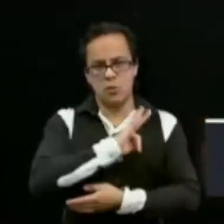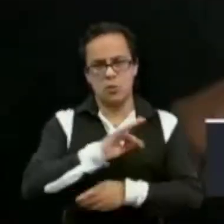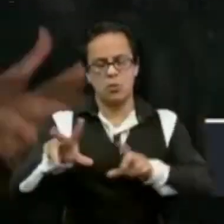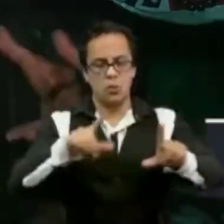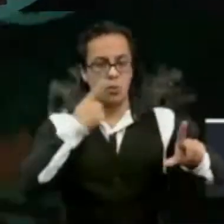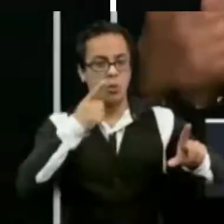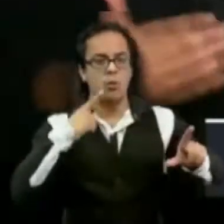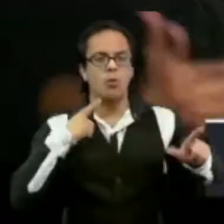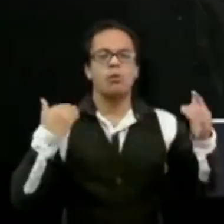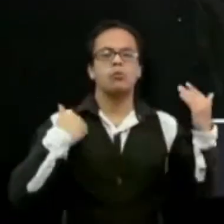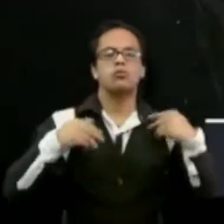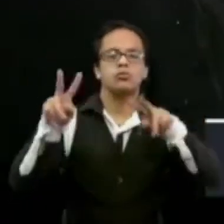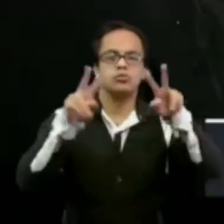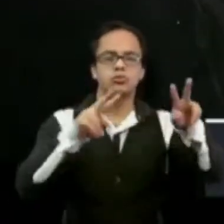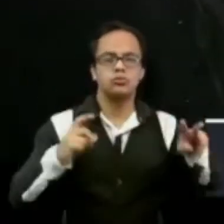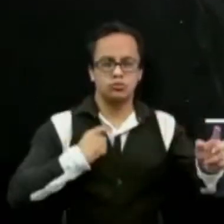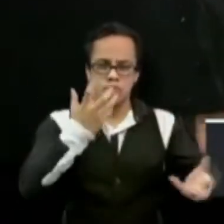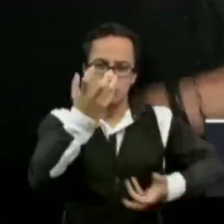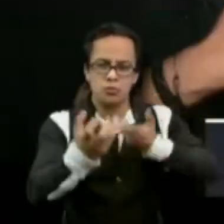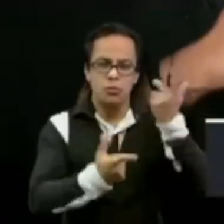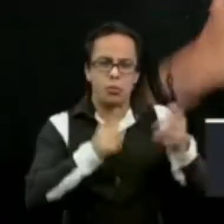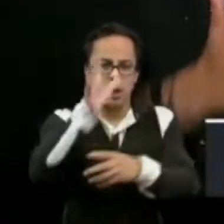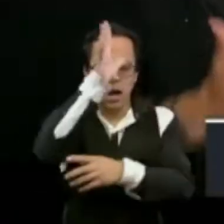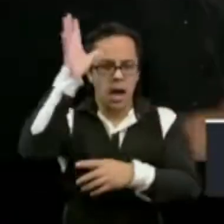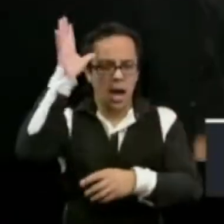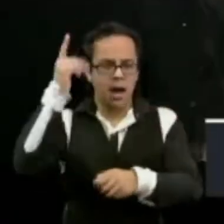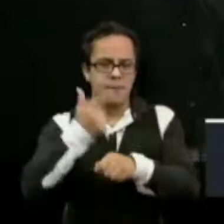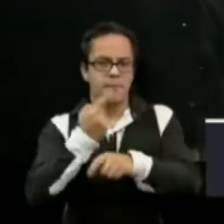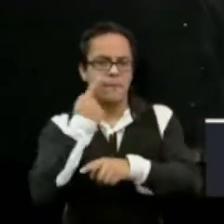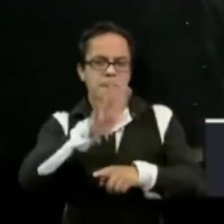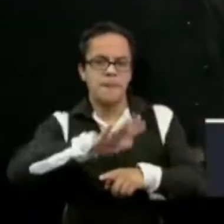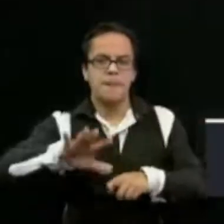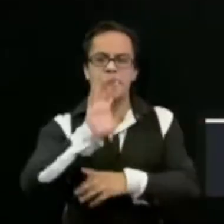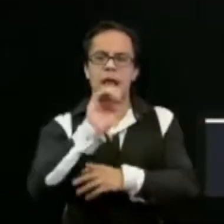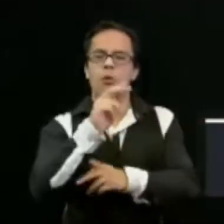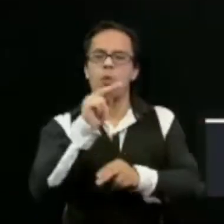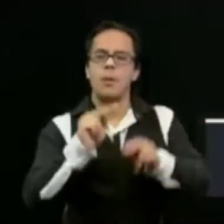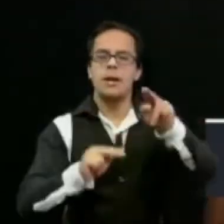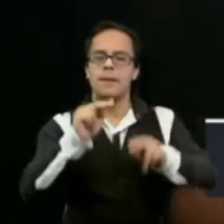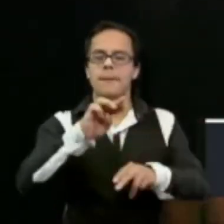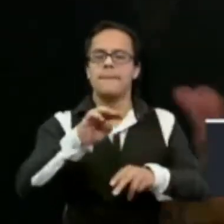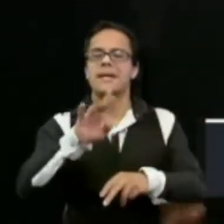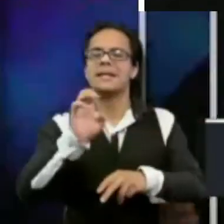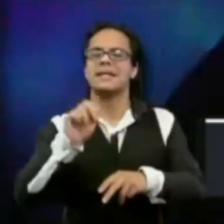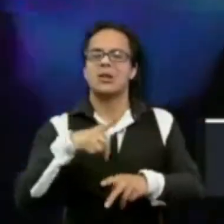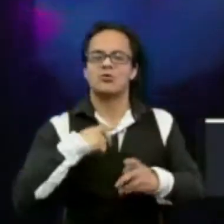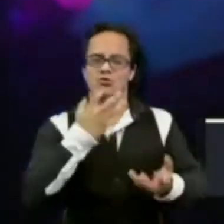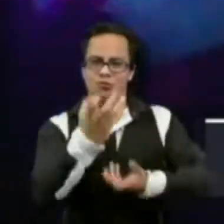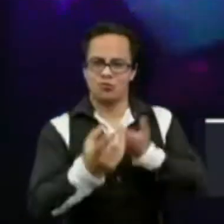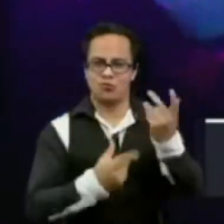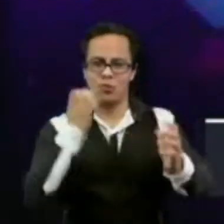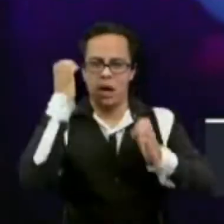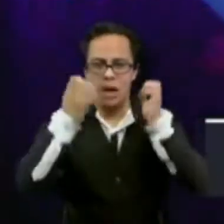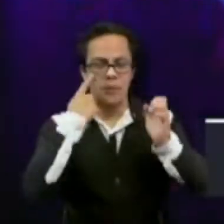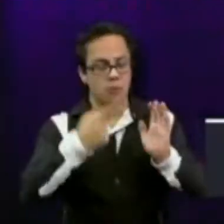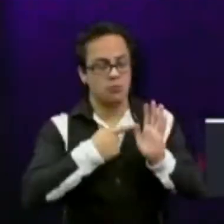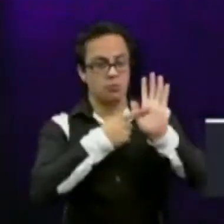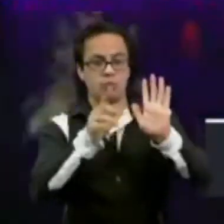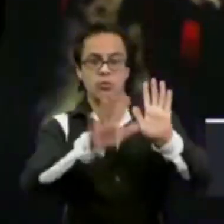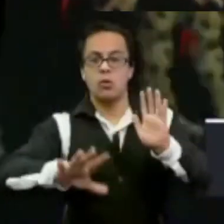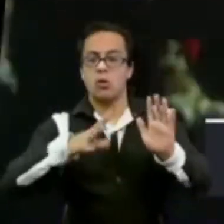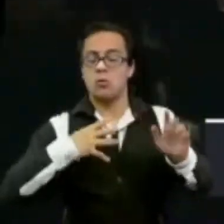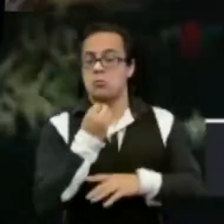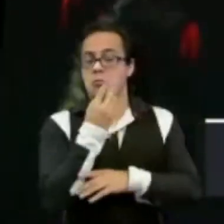y recorran al inframundo de los mexicas, recorriendo los 9 niveles del Mictlán. Inframundo Experience, un gran